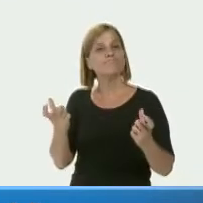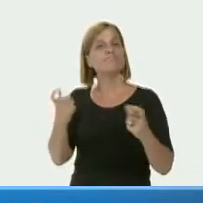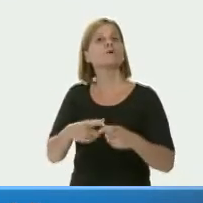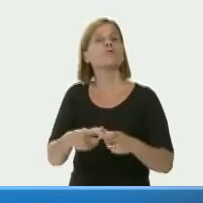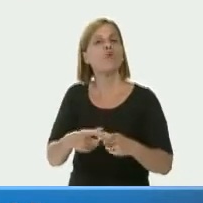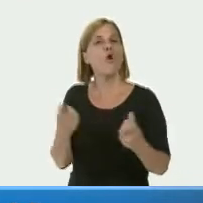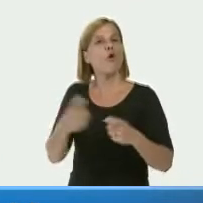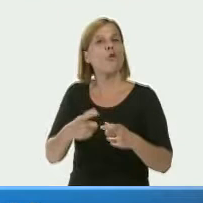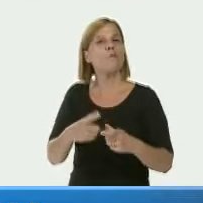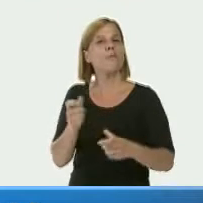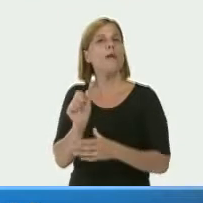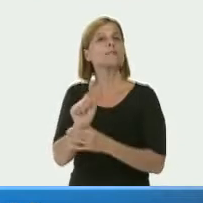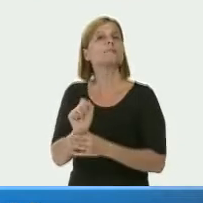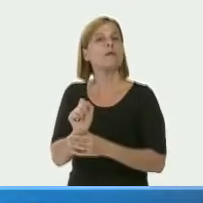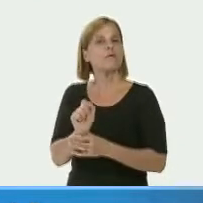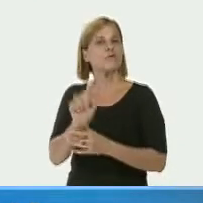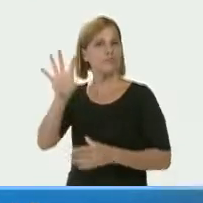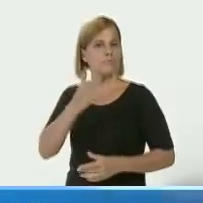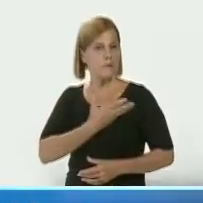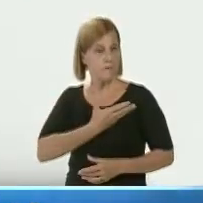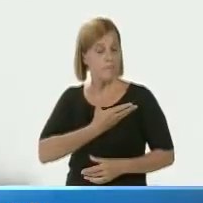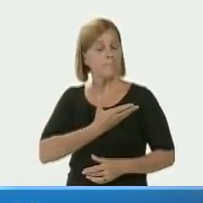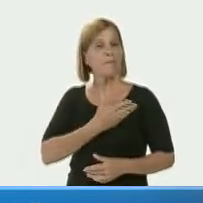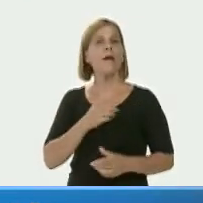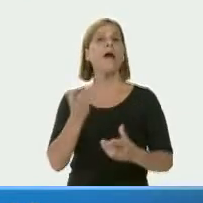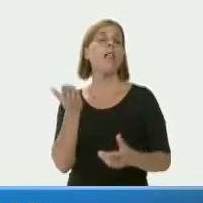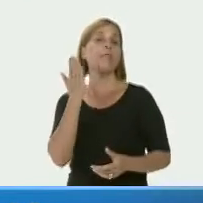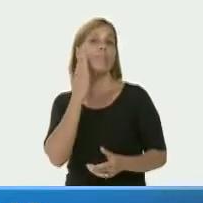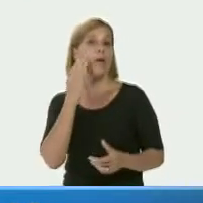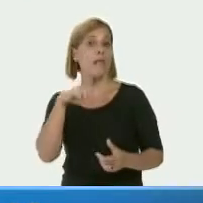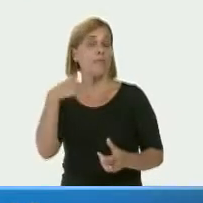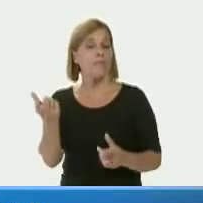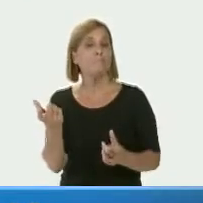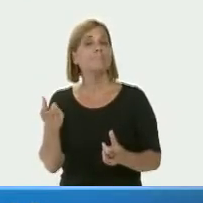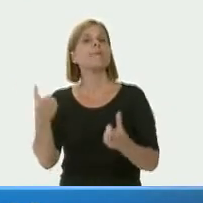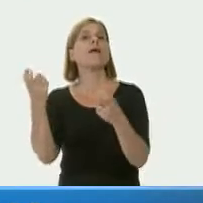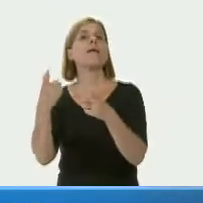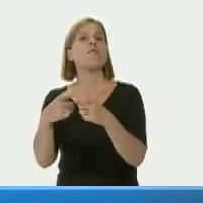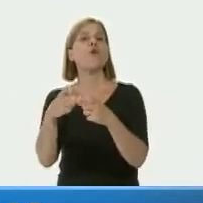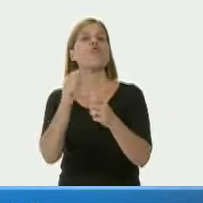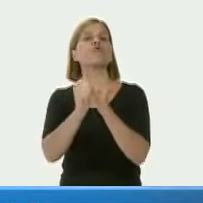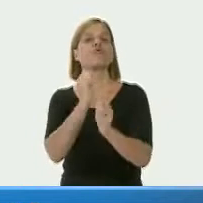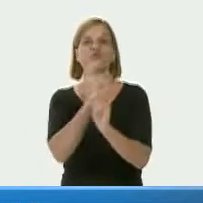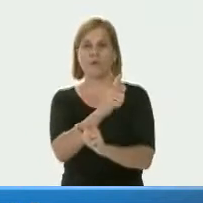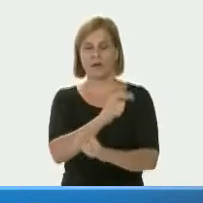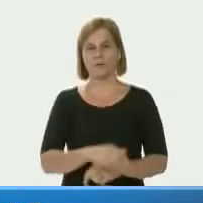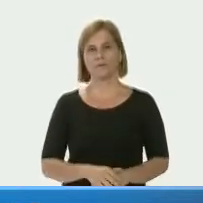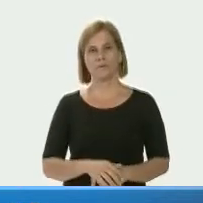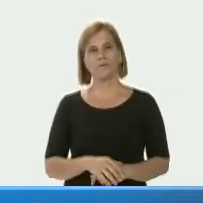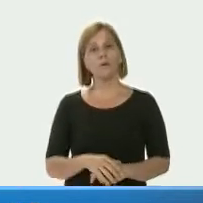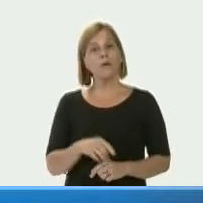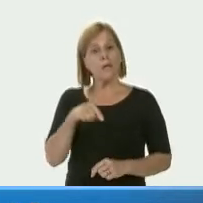Comité de Expertos de Santa Fe y por la tarde lo haremos con la gente de Rosario. Esto